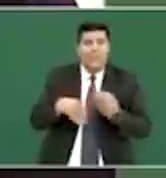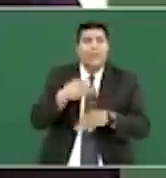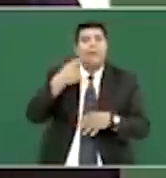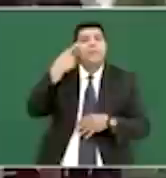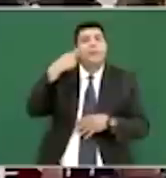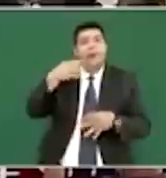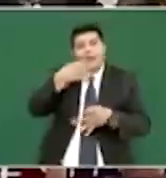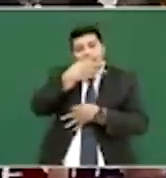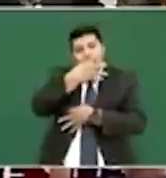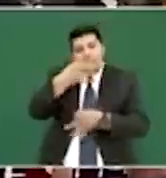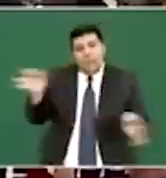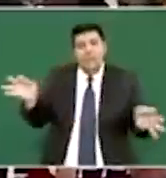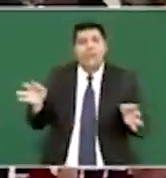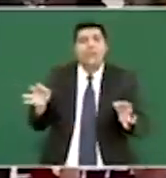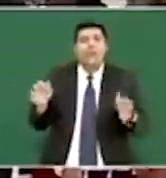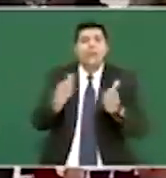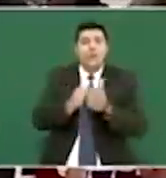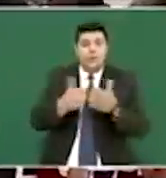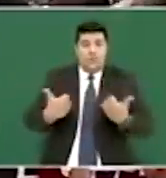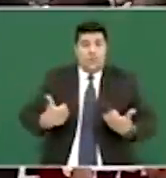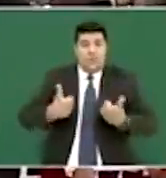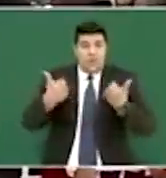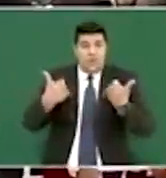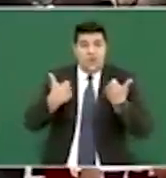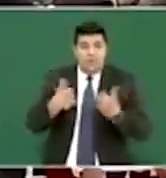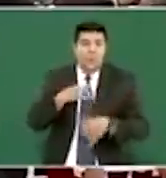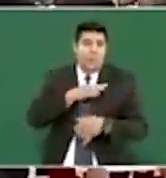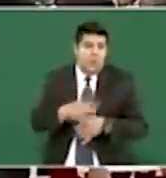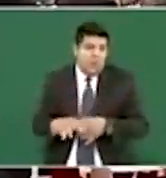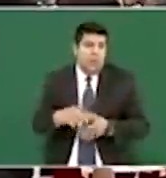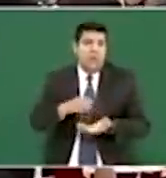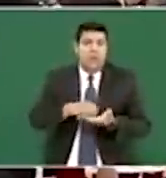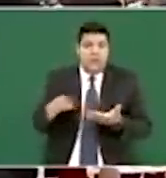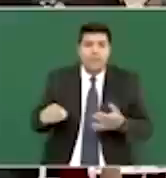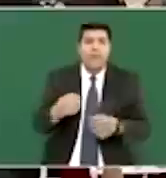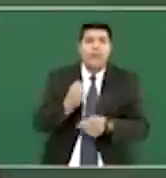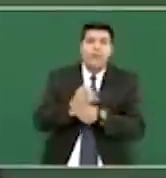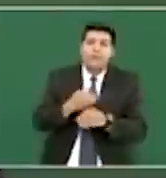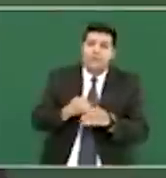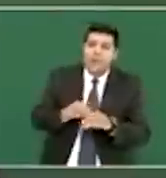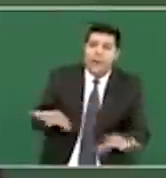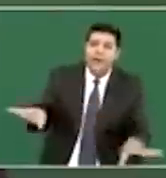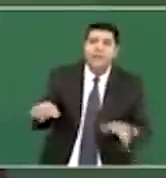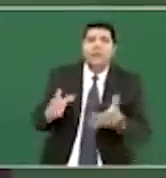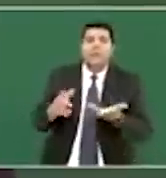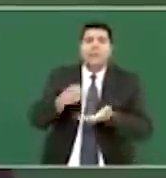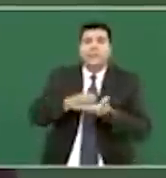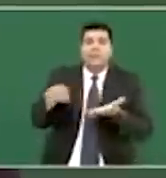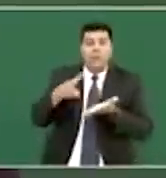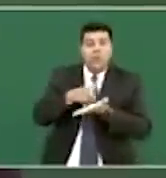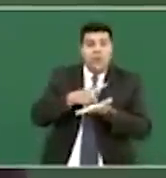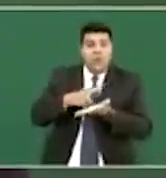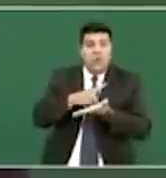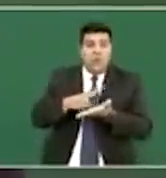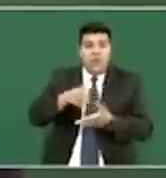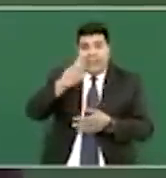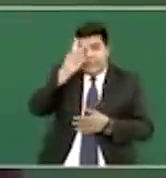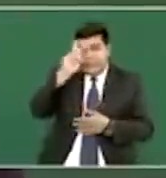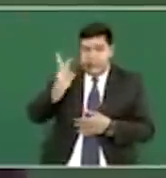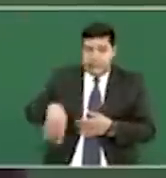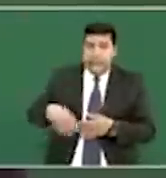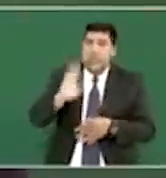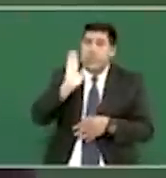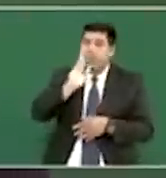para dar opciones a los jóvenes, alternativas, informarles el daño que causan las